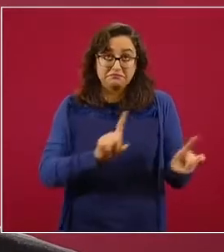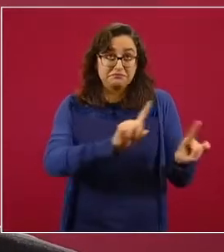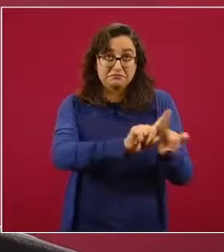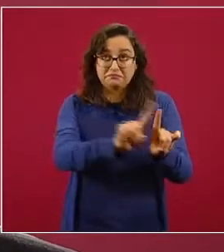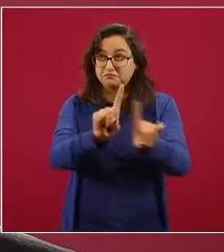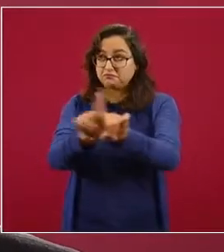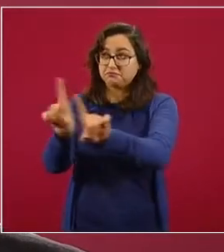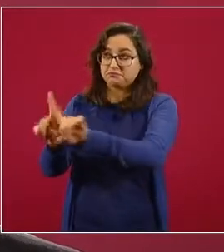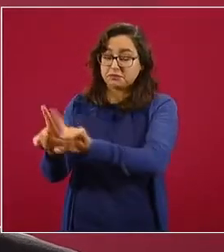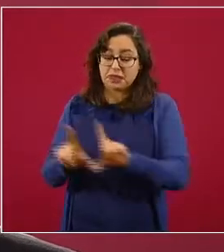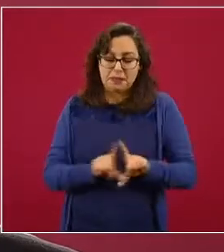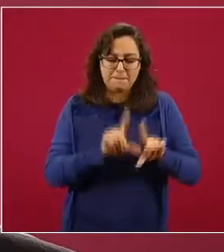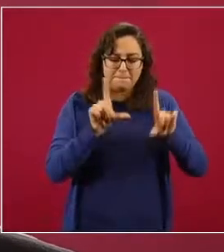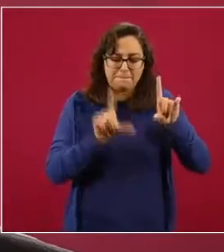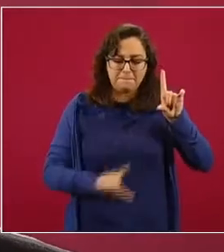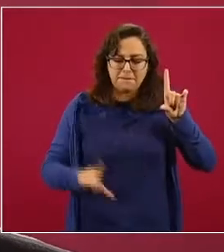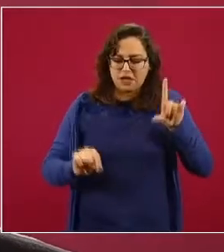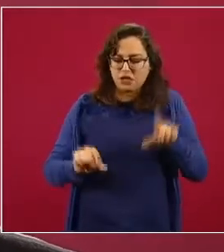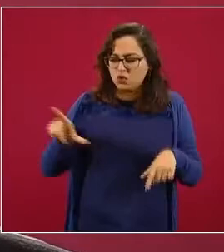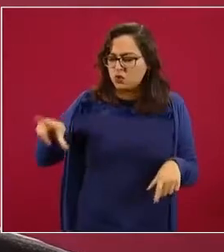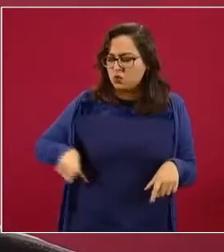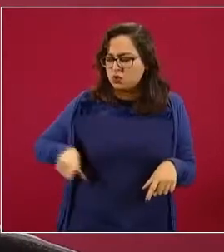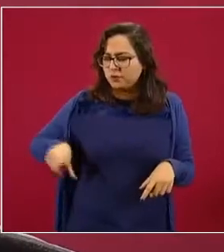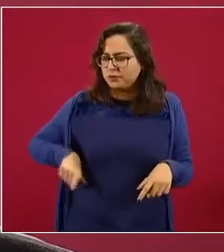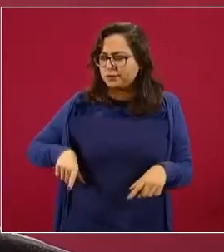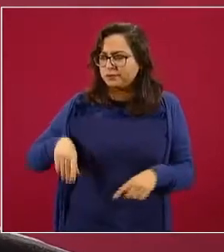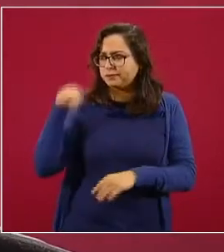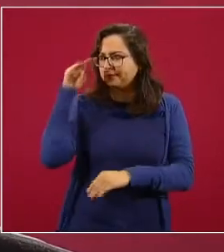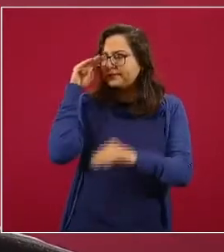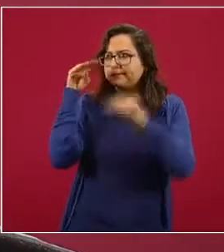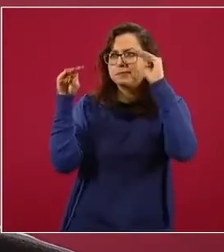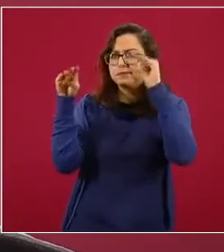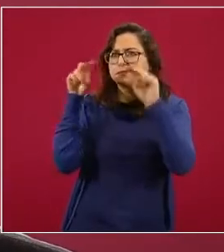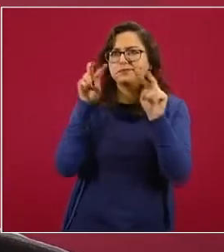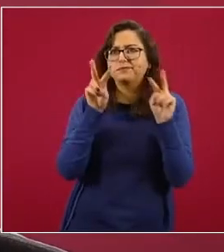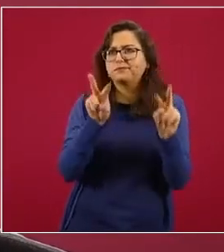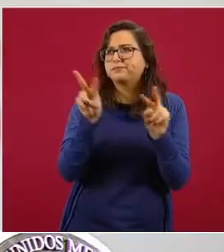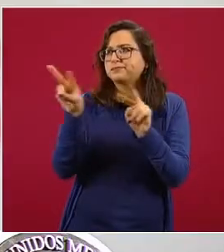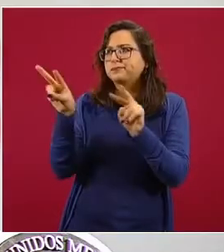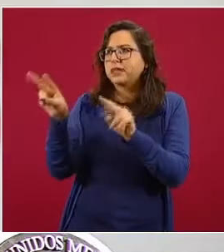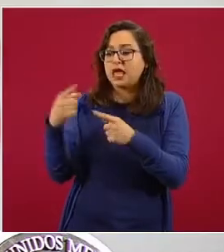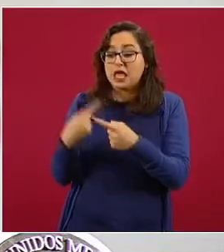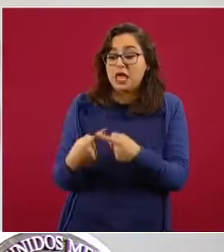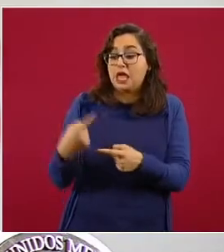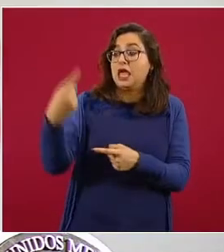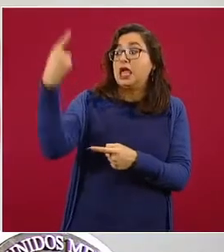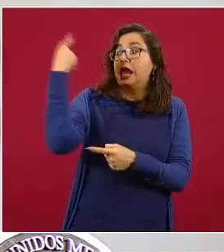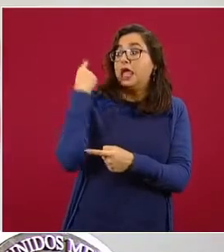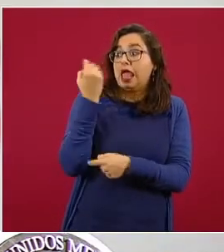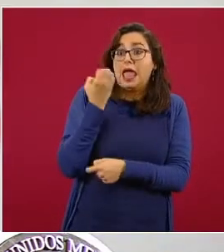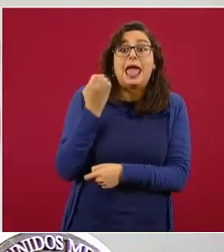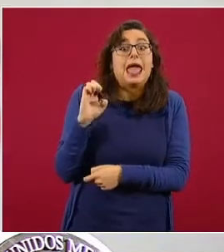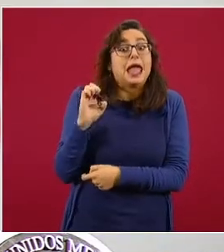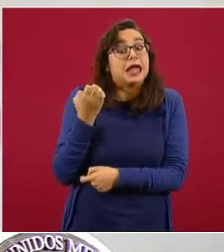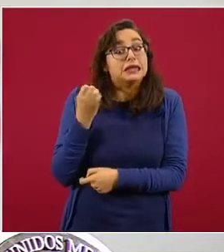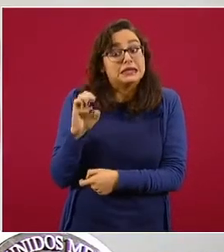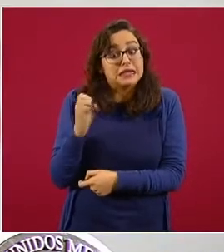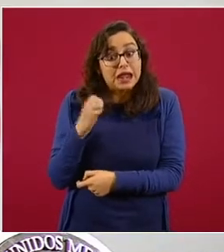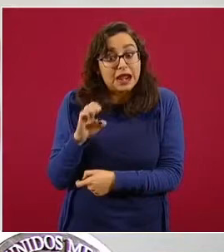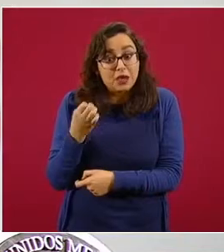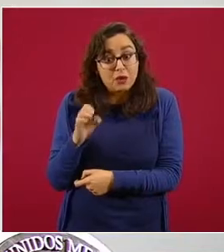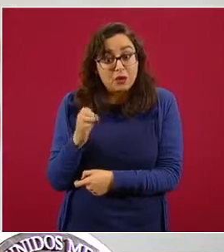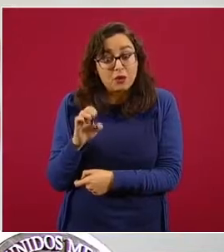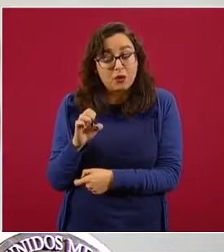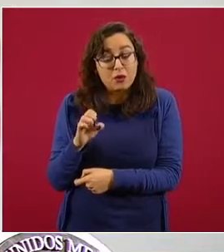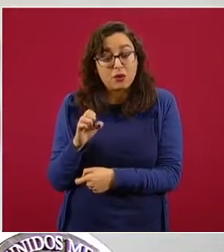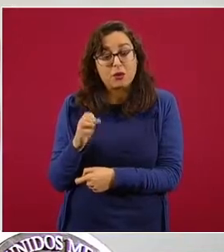de situaciones desde la planeación de su estrategia, desde enero. Estamos hablando de las primeras 2